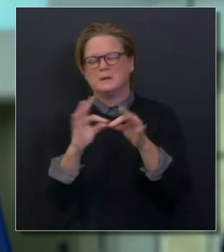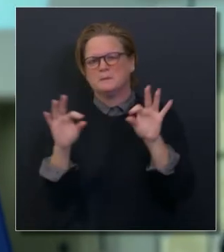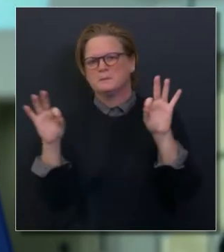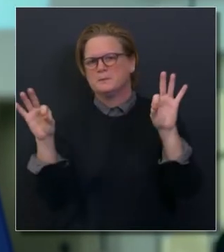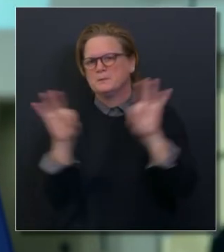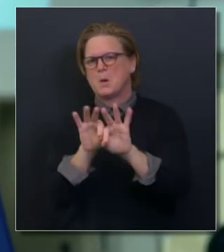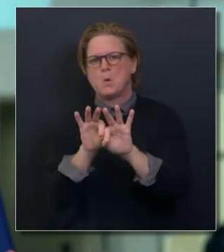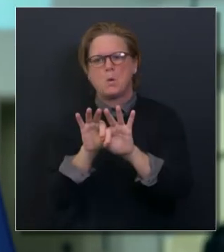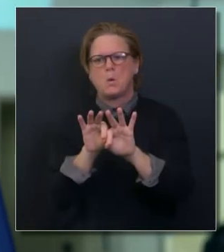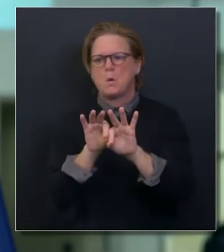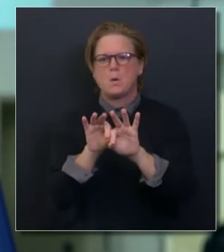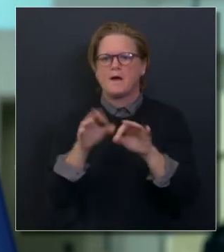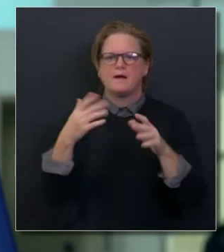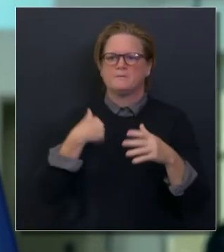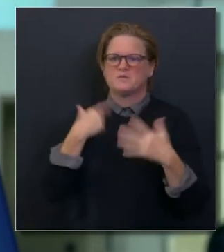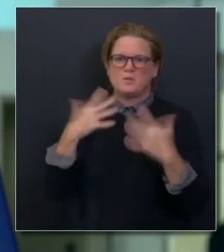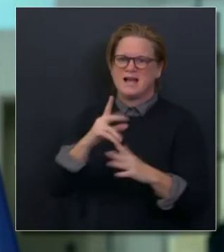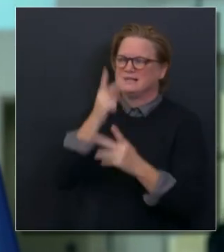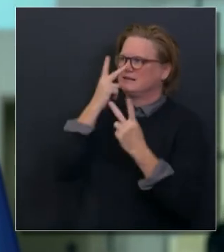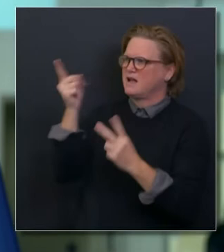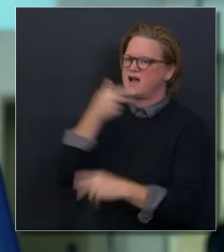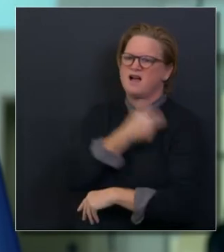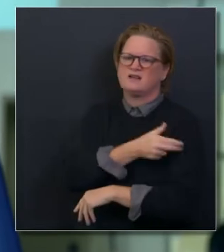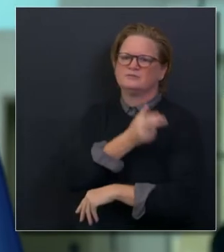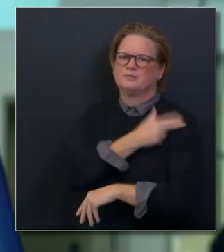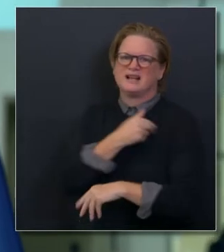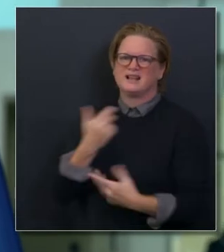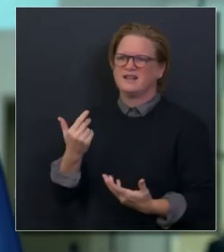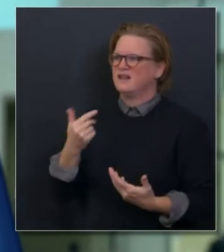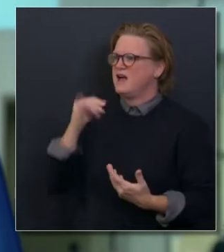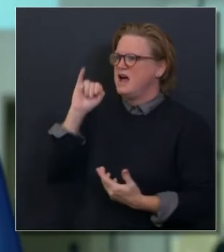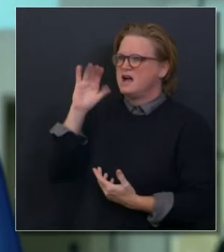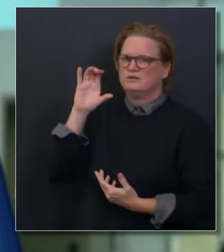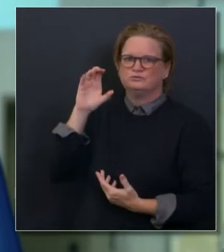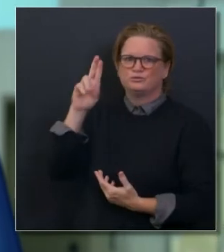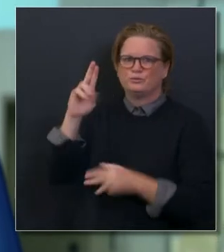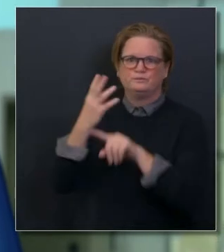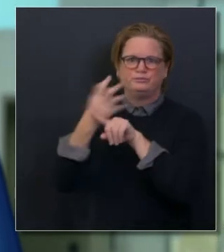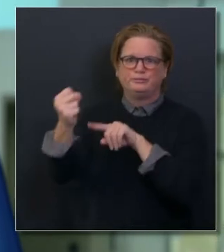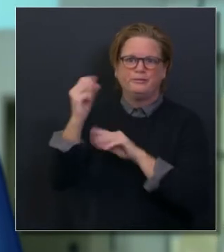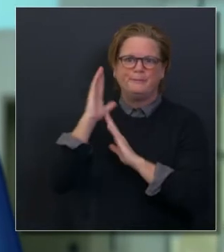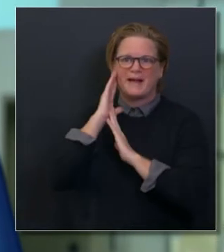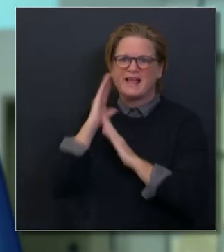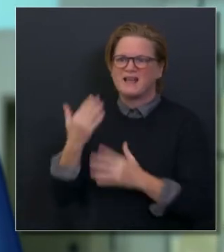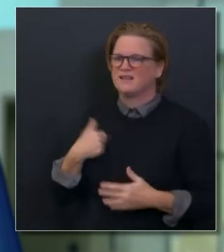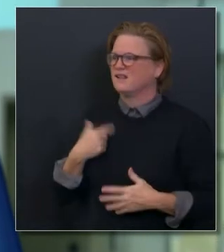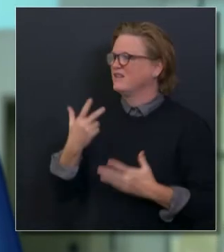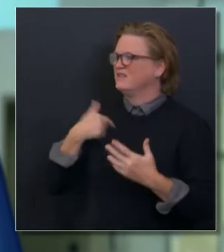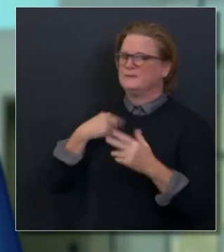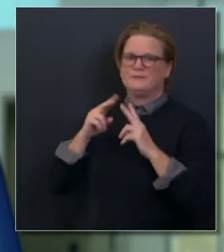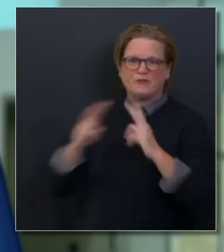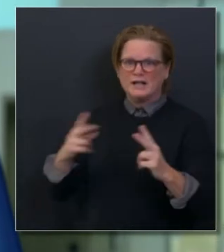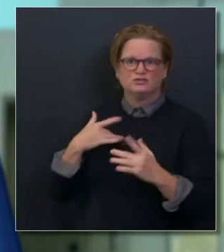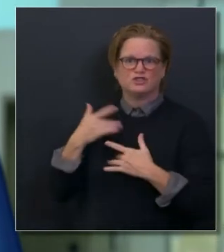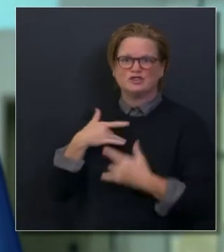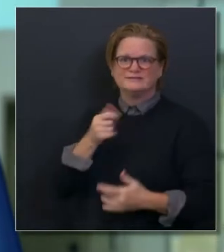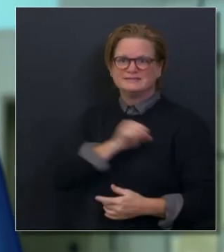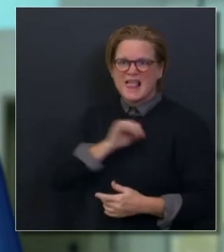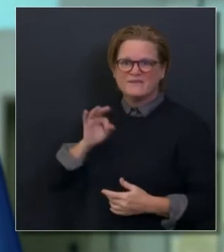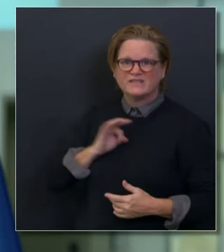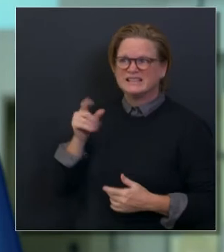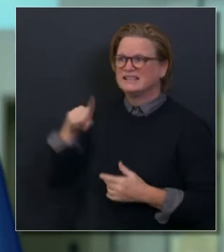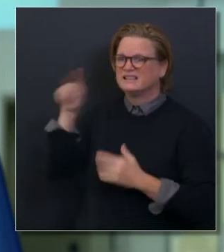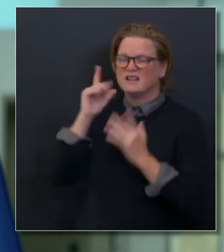el impacto en los hospitales y cuidados intensivos. Es esa colita que sigue, que nos preocupa en cuanto a